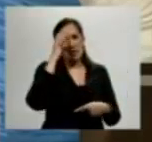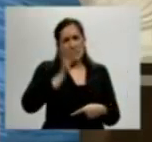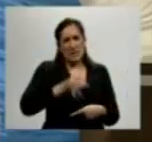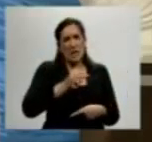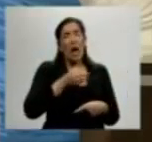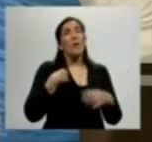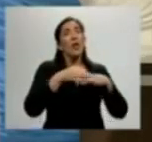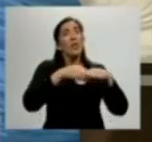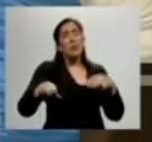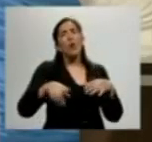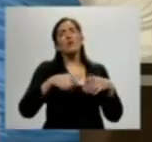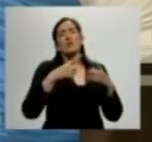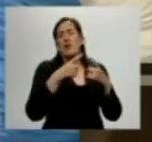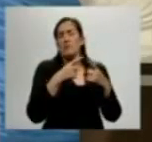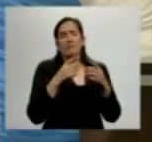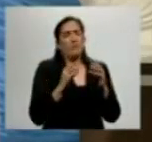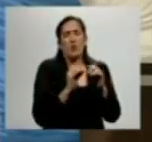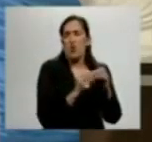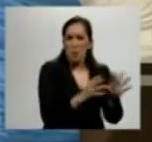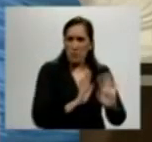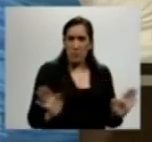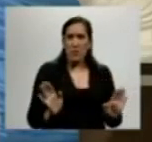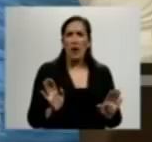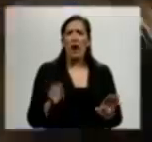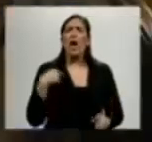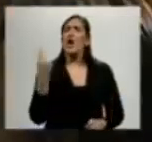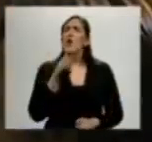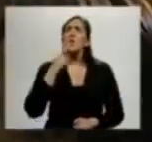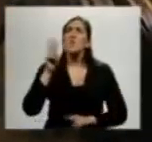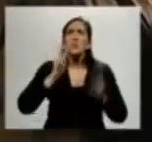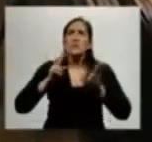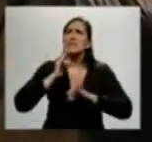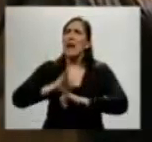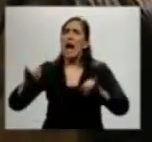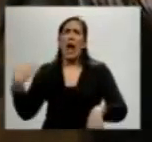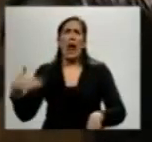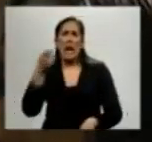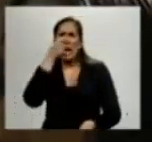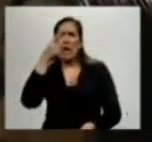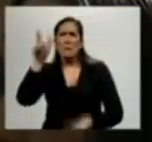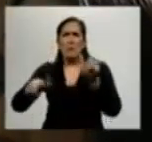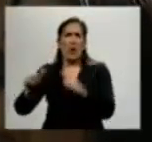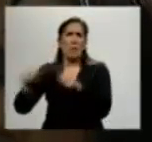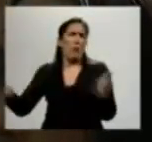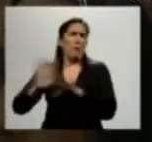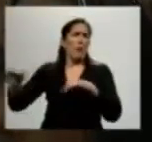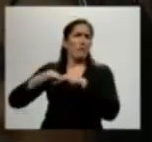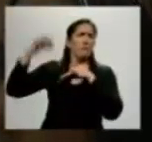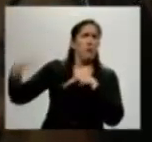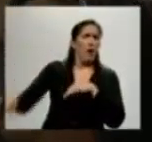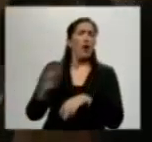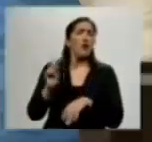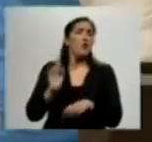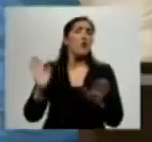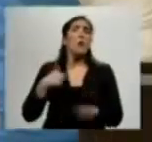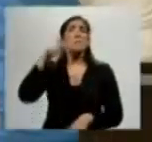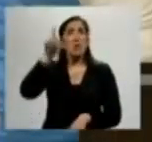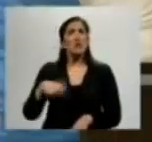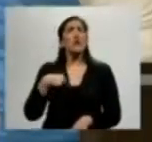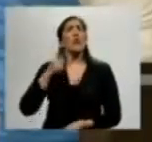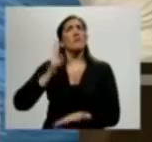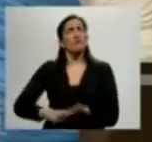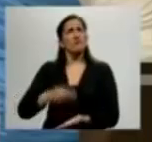por divorcio. Bueno, esto no es impulsar, como alguien dijo, el divorcio express. Esto es permitir que la gente quiera vivir con quien tiene